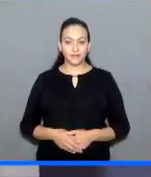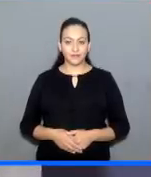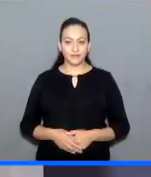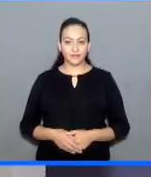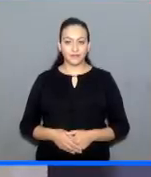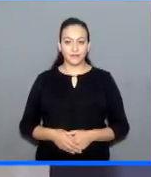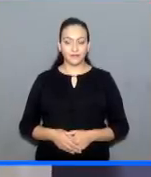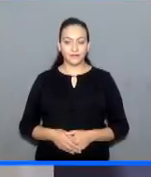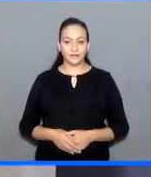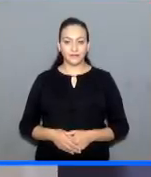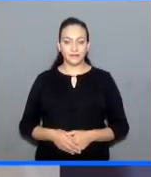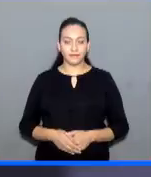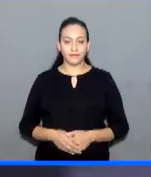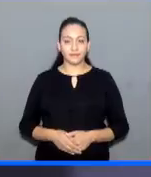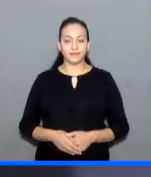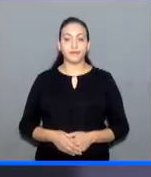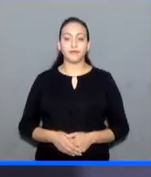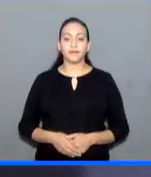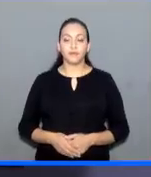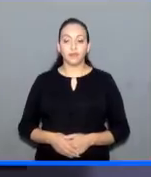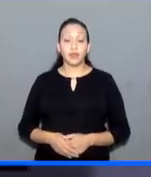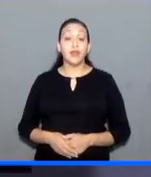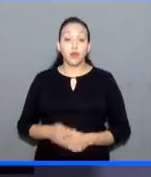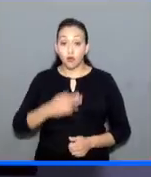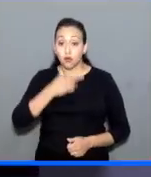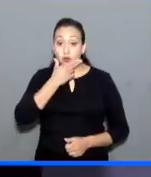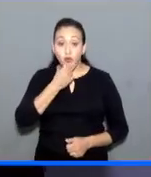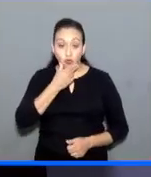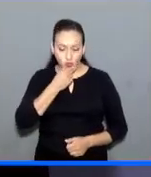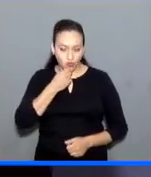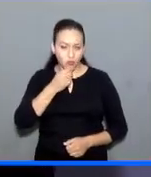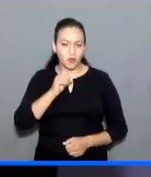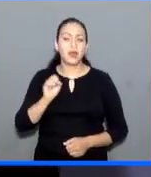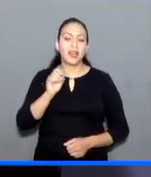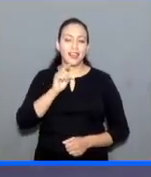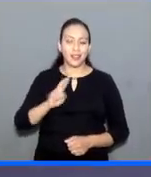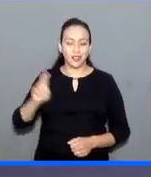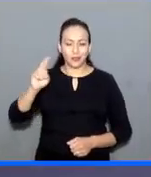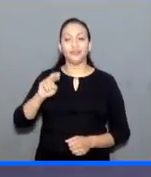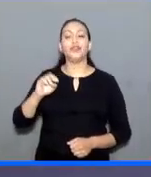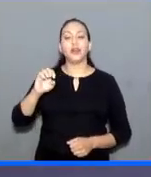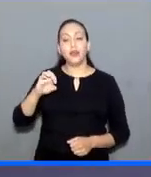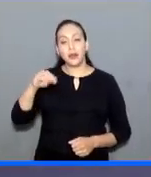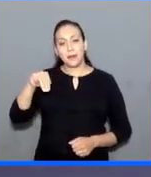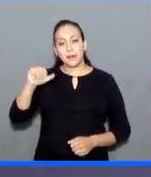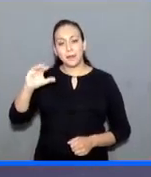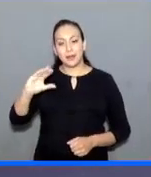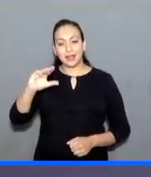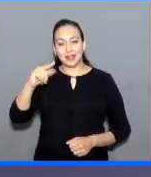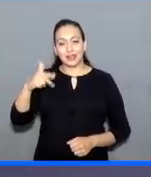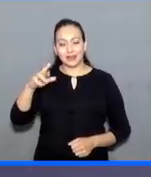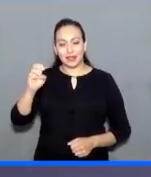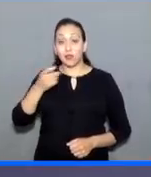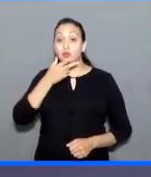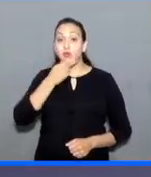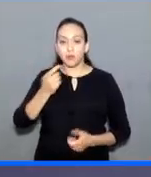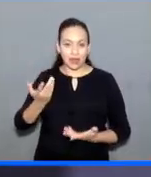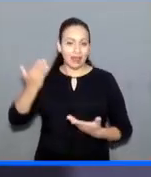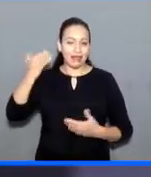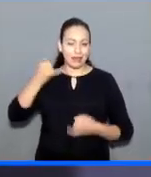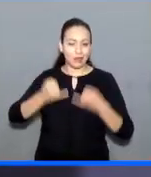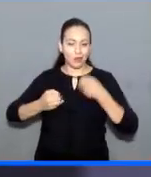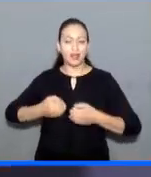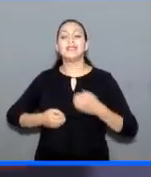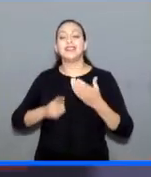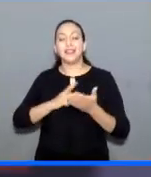El doctor Eduardo Ferrer MacGregor, ex juez presidente de la Corte Interamericana de Derechos Humanos, impartió la conferencia